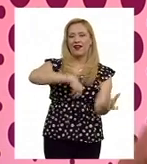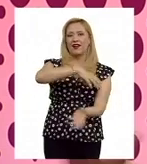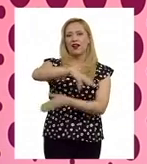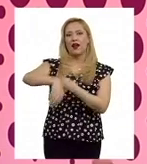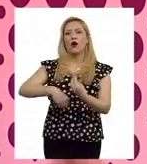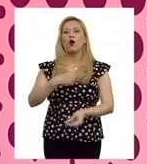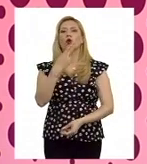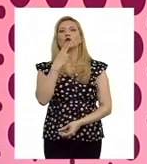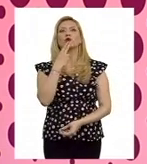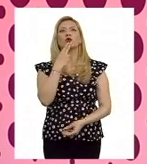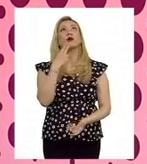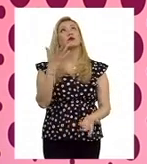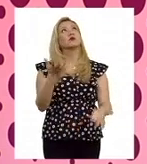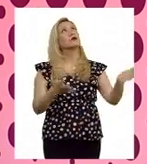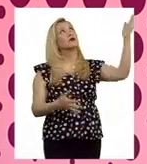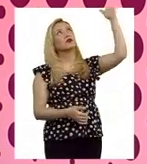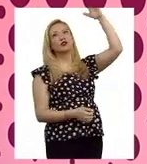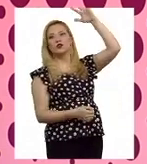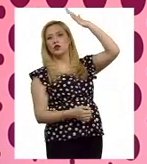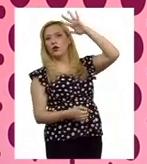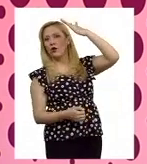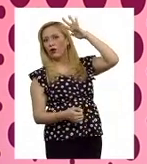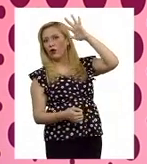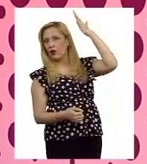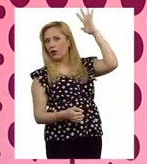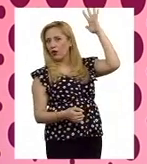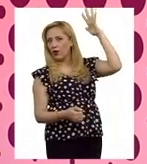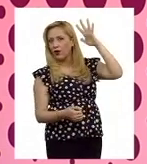de energías alternativas,